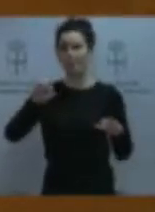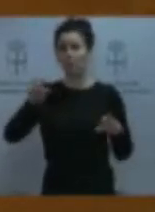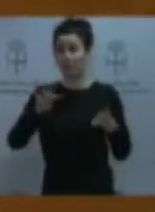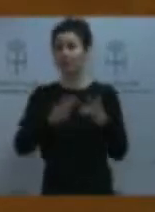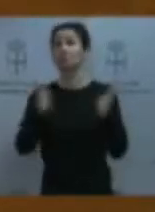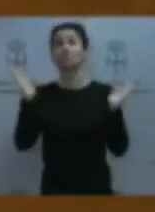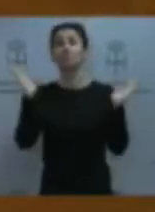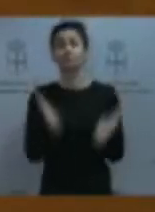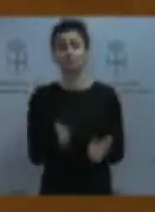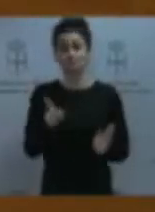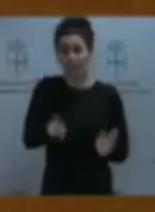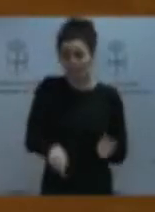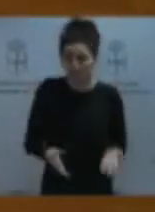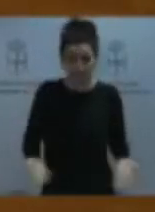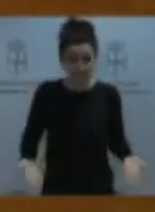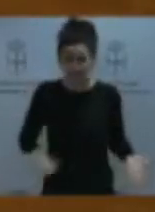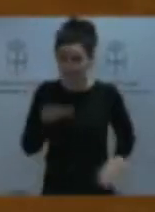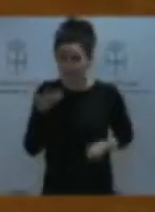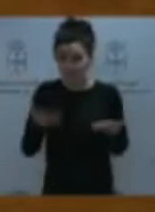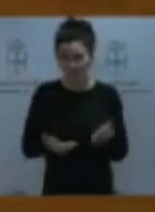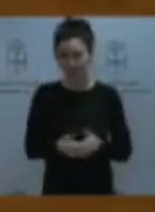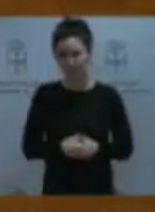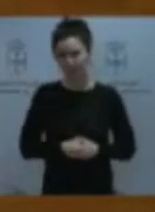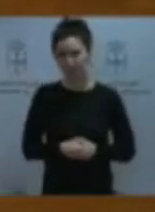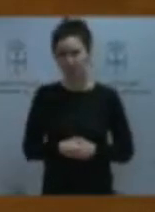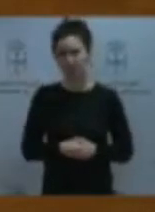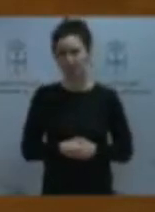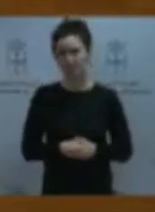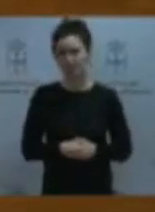También en muchos centros de salud